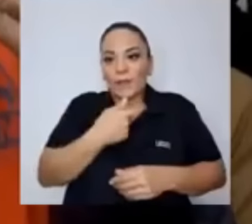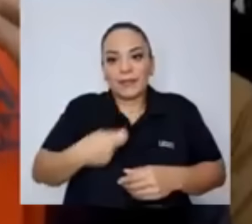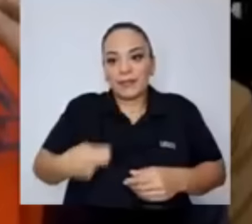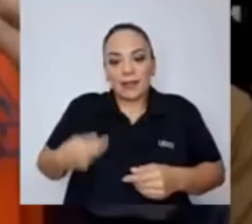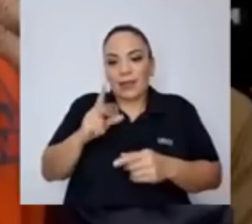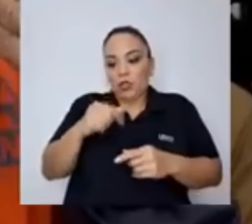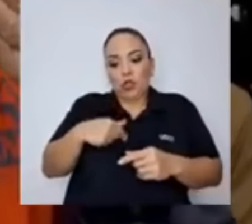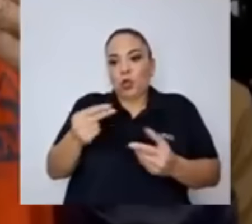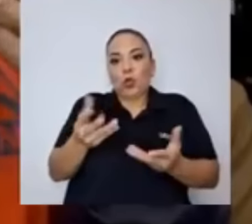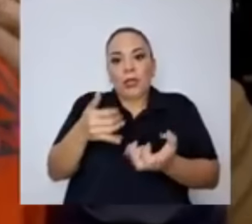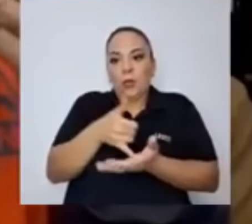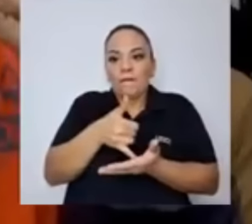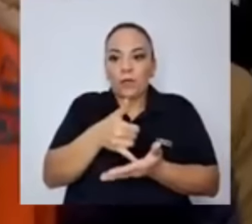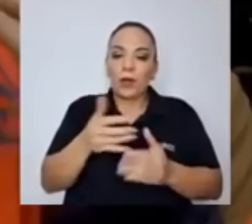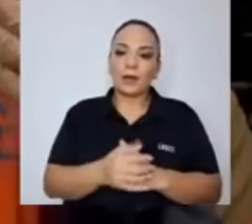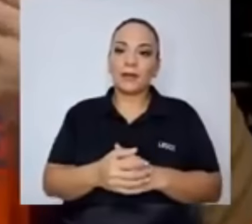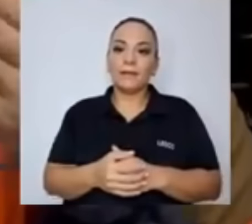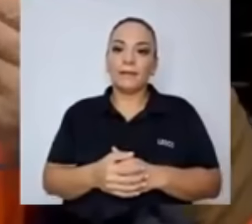aflojar, pero